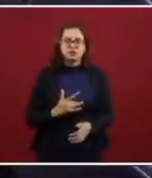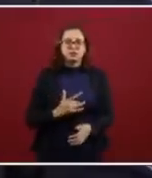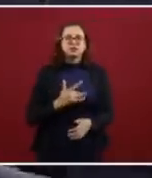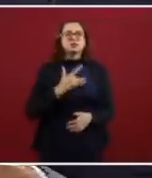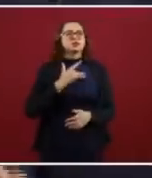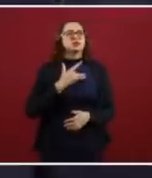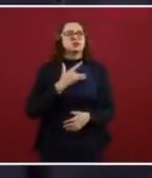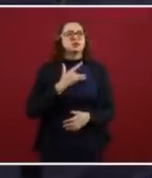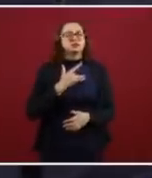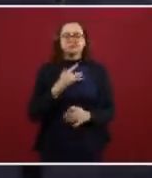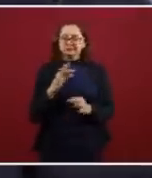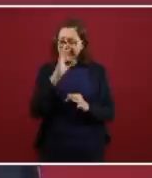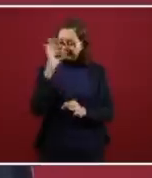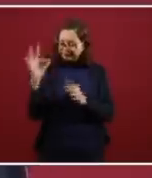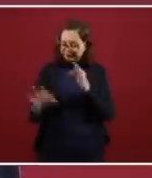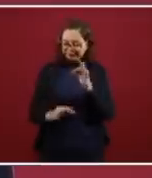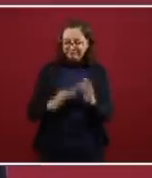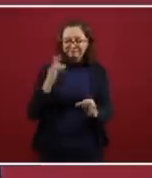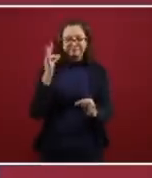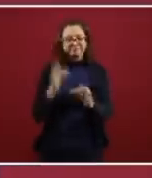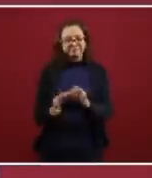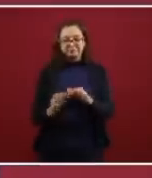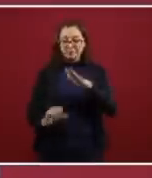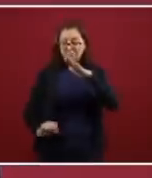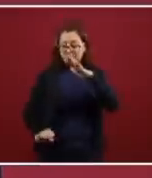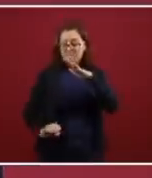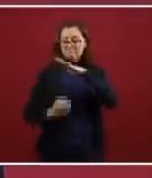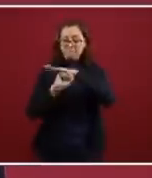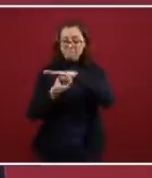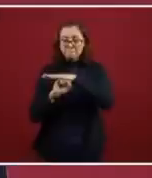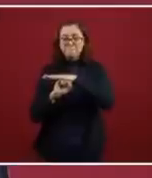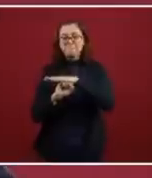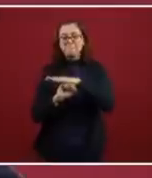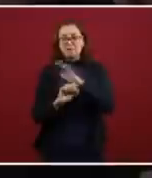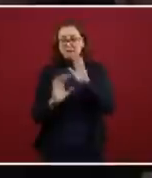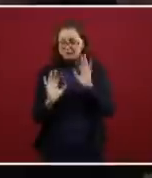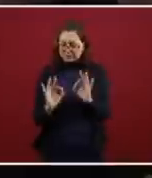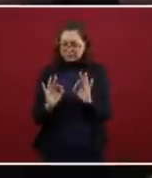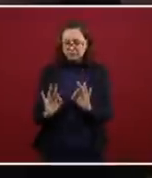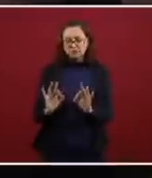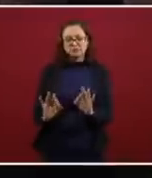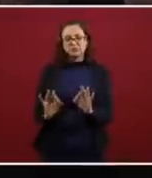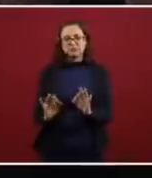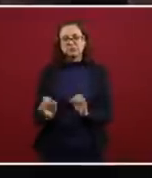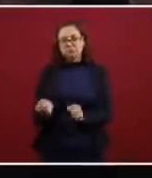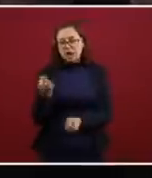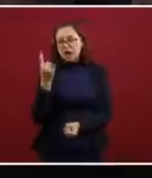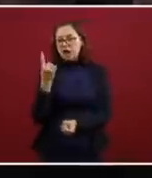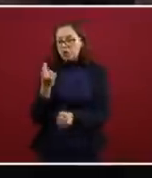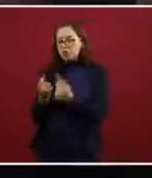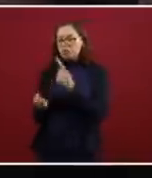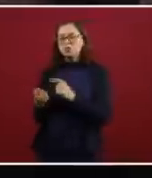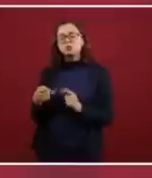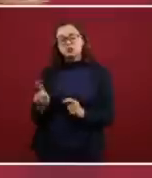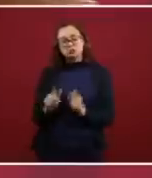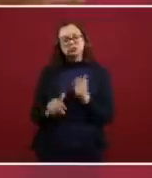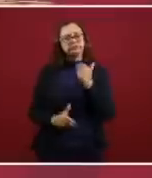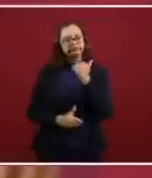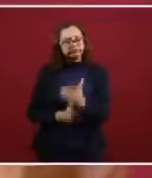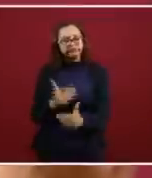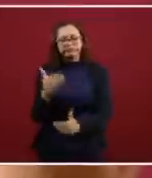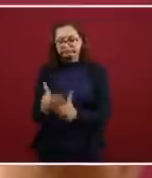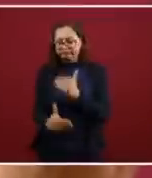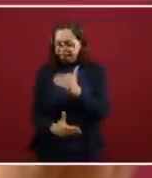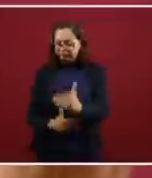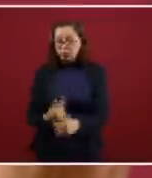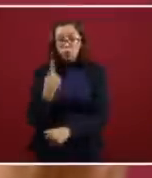ya están las bases, faltan algunas, pero ya se avanzó al año,